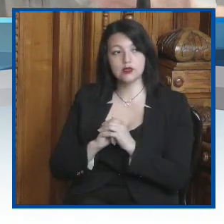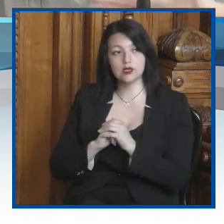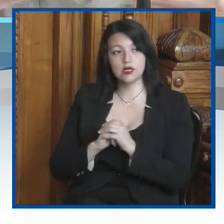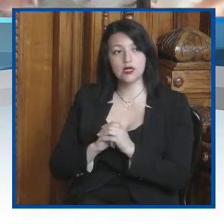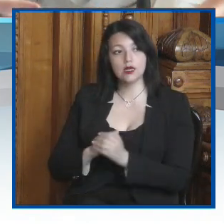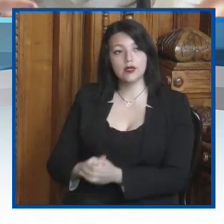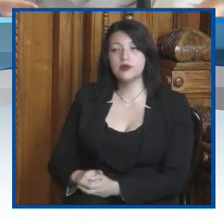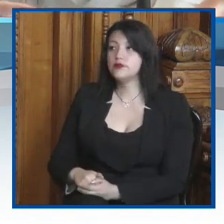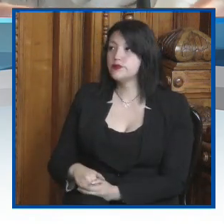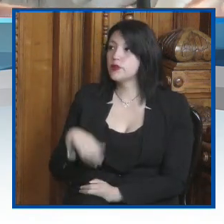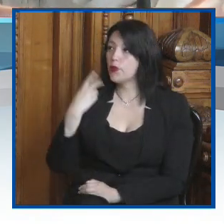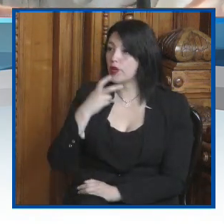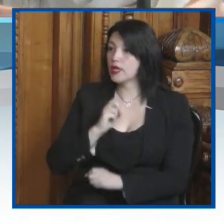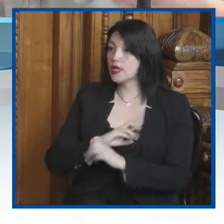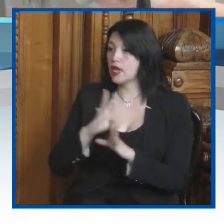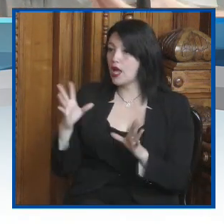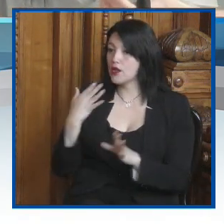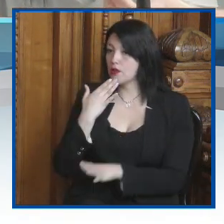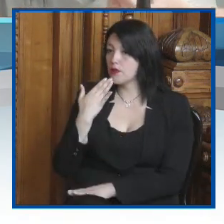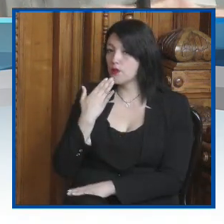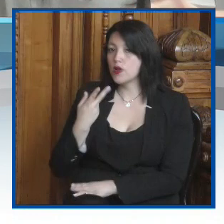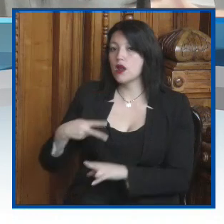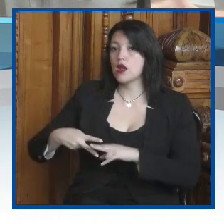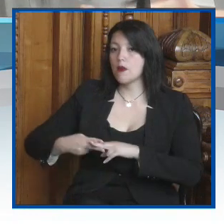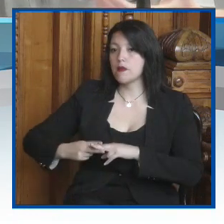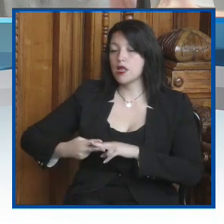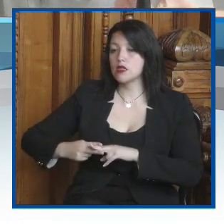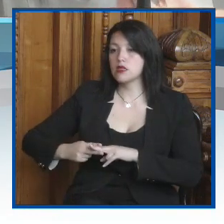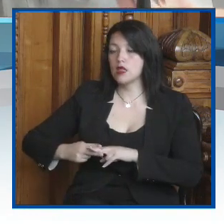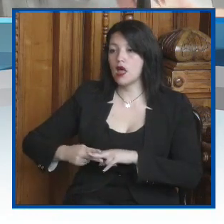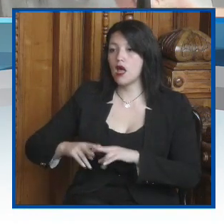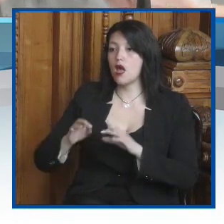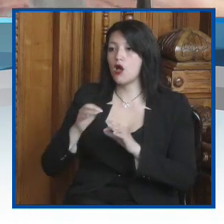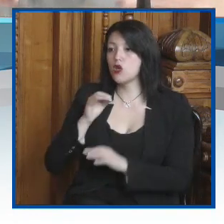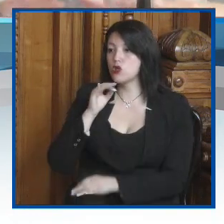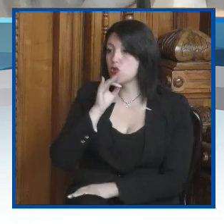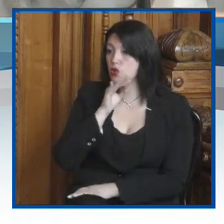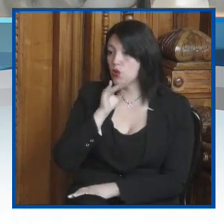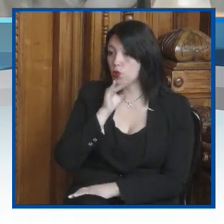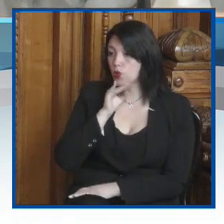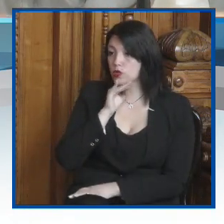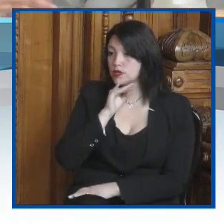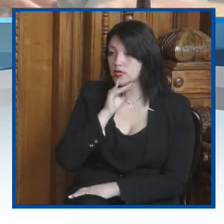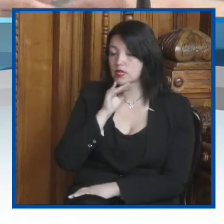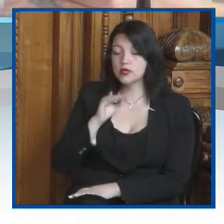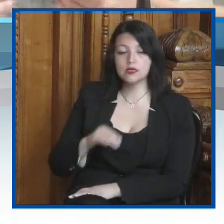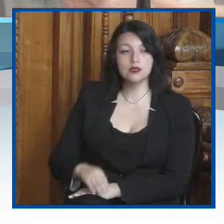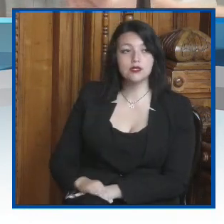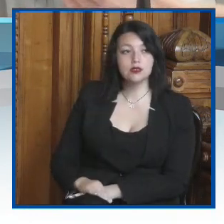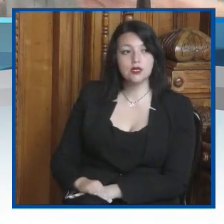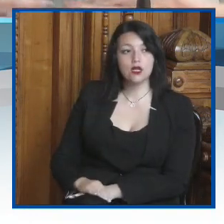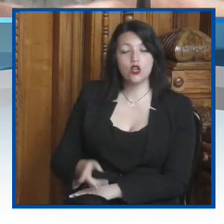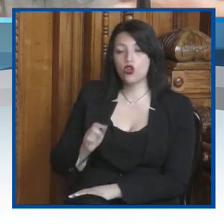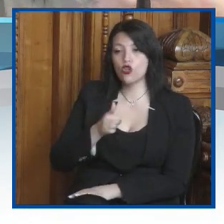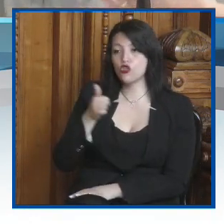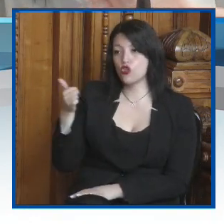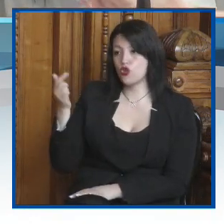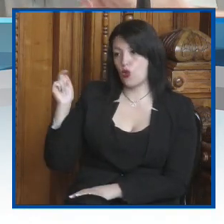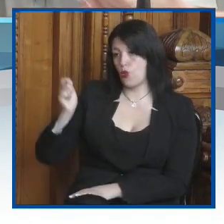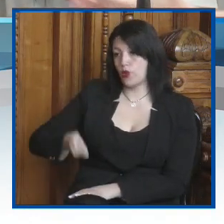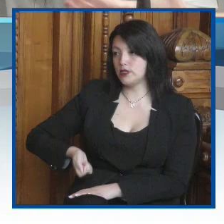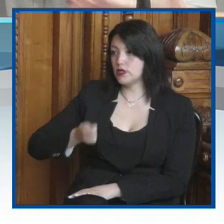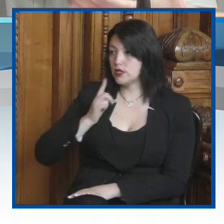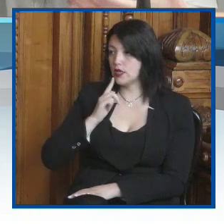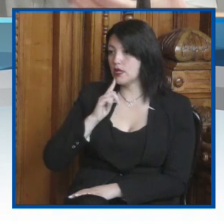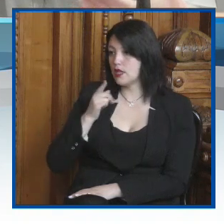lenguaje claro también lo tienen como una herramienta útil, porque pensemos por ahí, allá pasa esto de que no todos los jueces tienen este trabajo